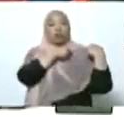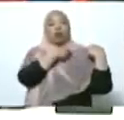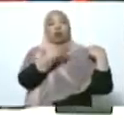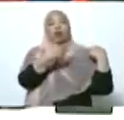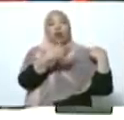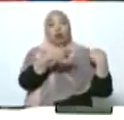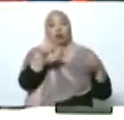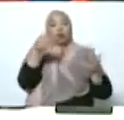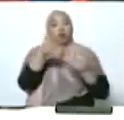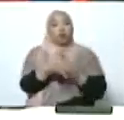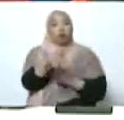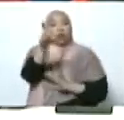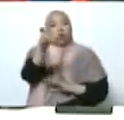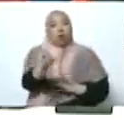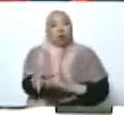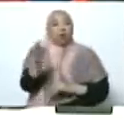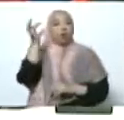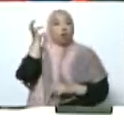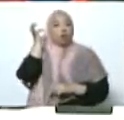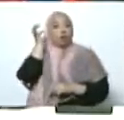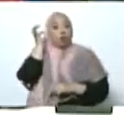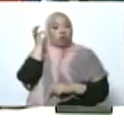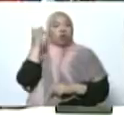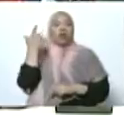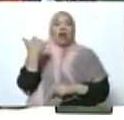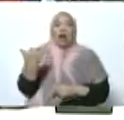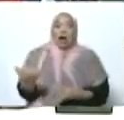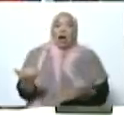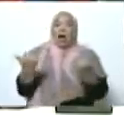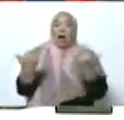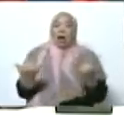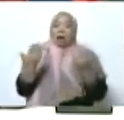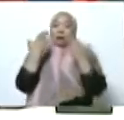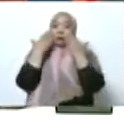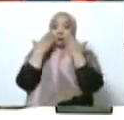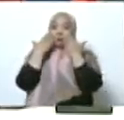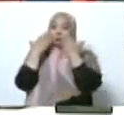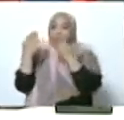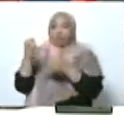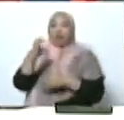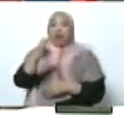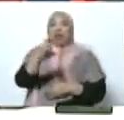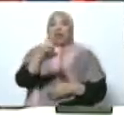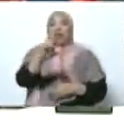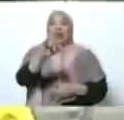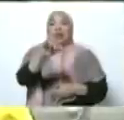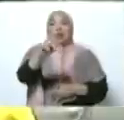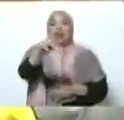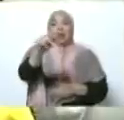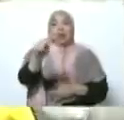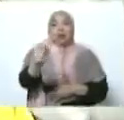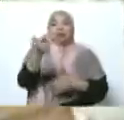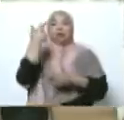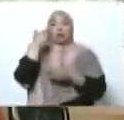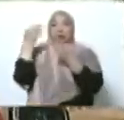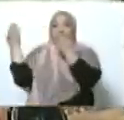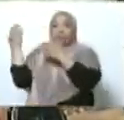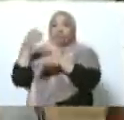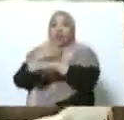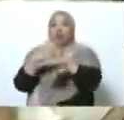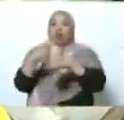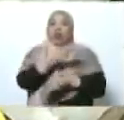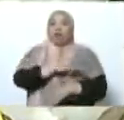recaiga sobre la compatriota Erika Farías, Erika del Valle Farías, vicepresidenta de Misiones y Grandes